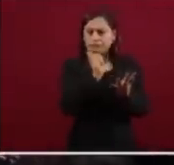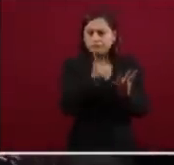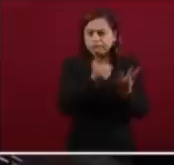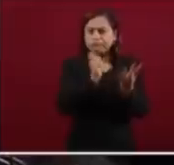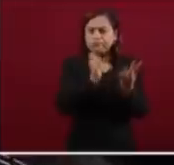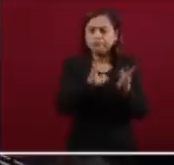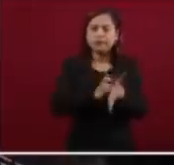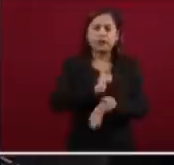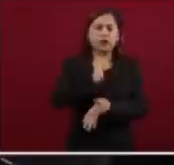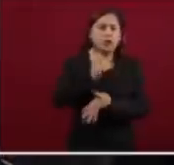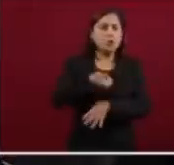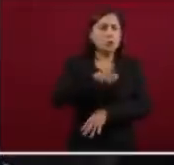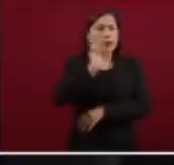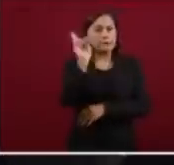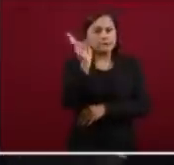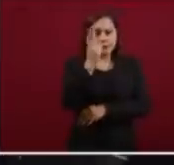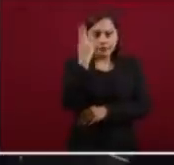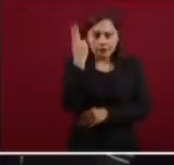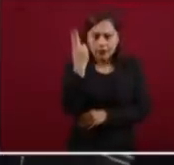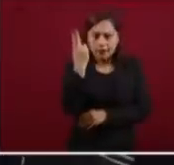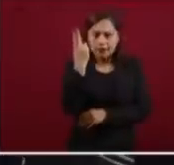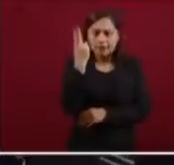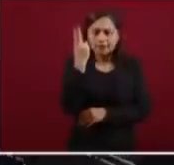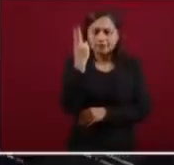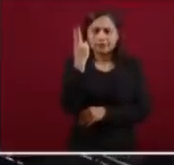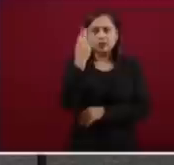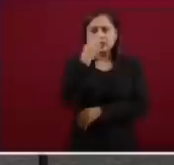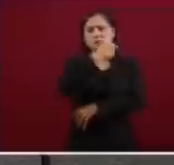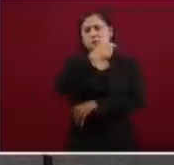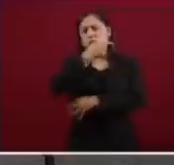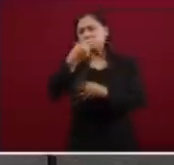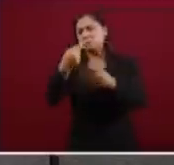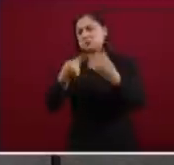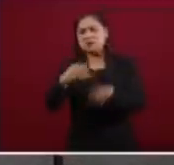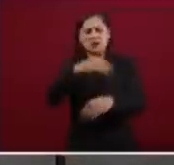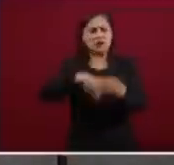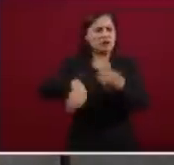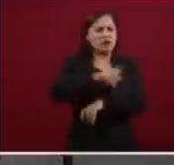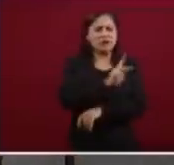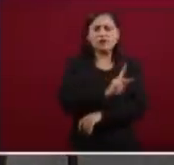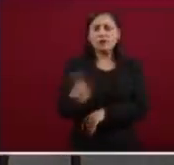las universidades y todos contentos